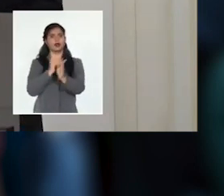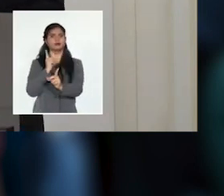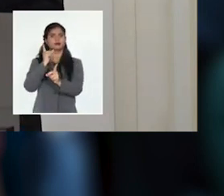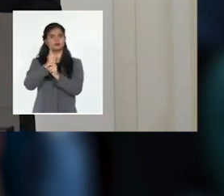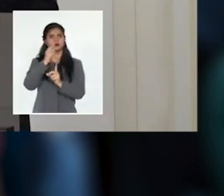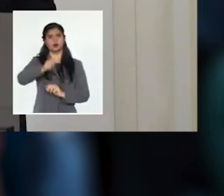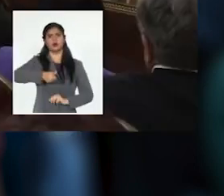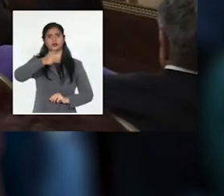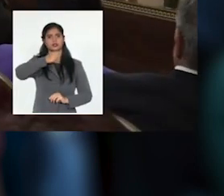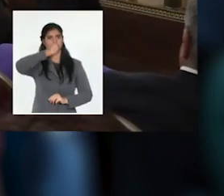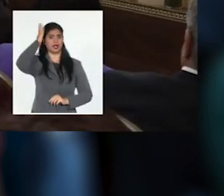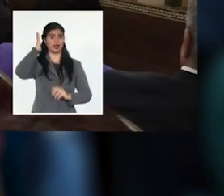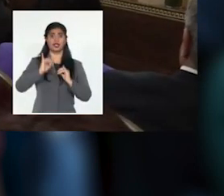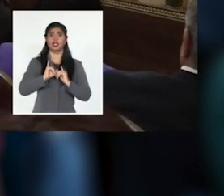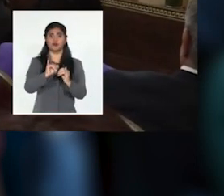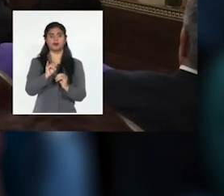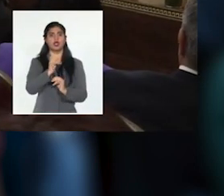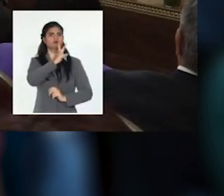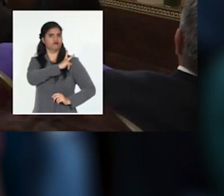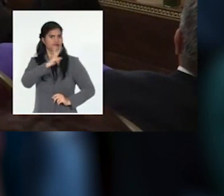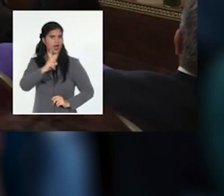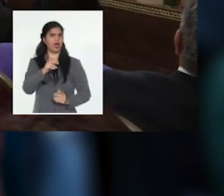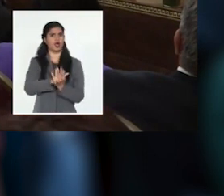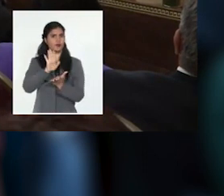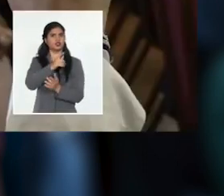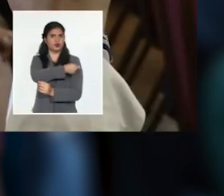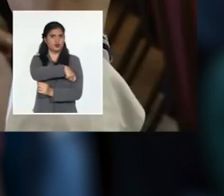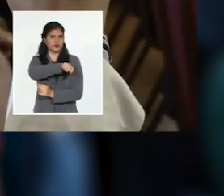les reiteró la voluntad y el compromiso del gobierno cubano de